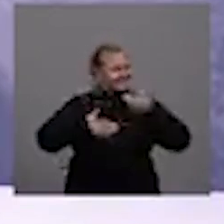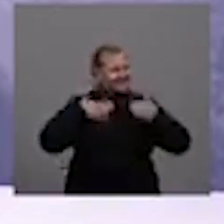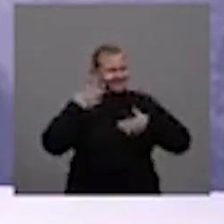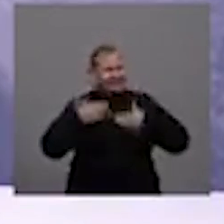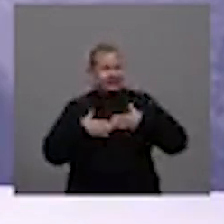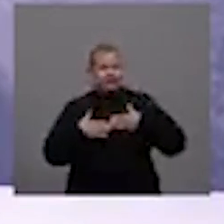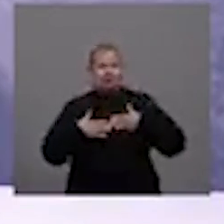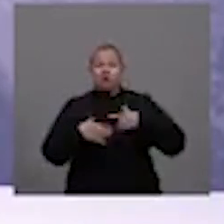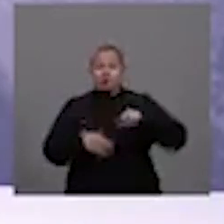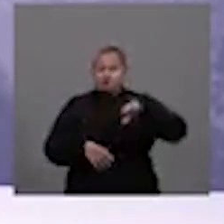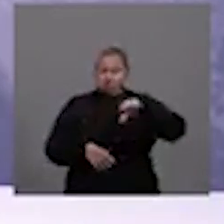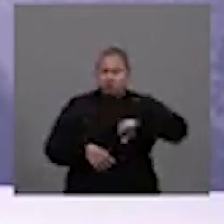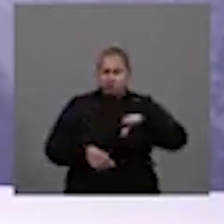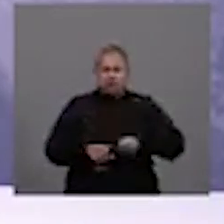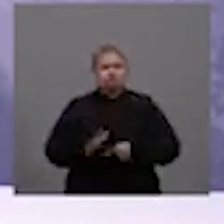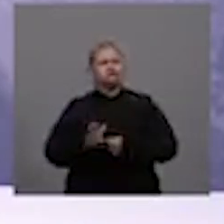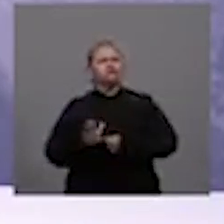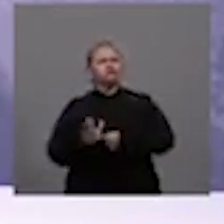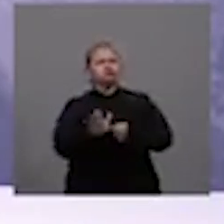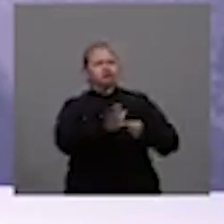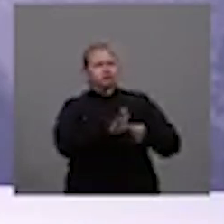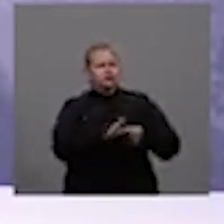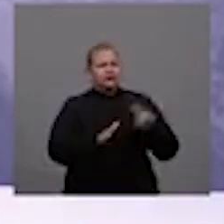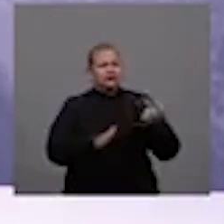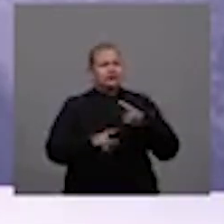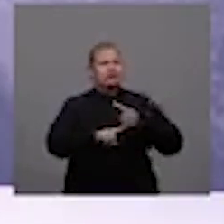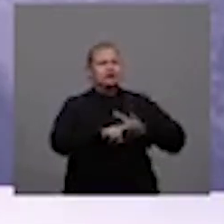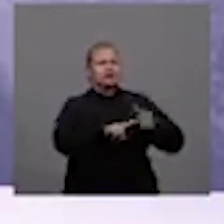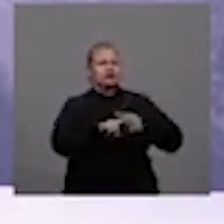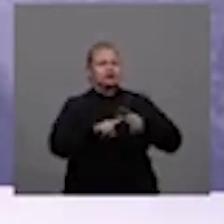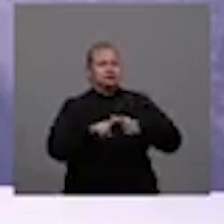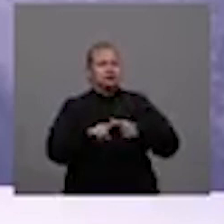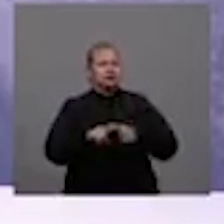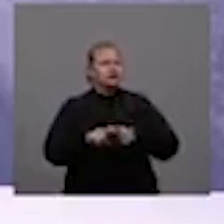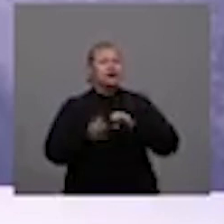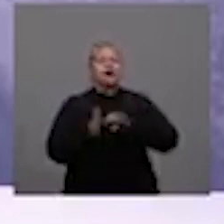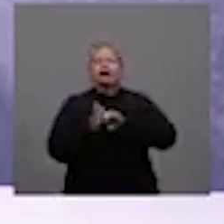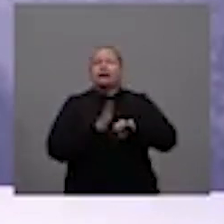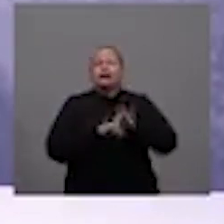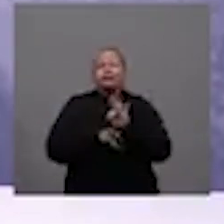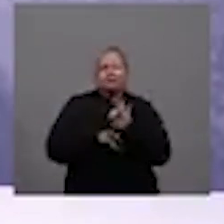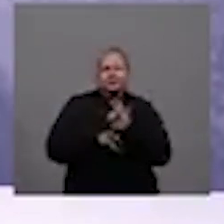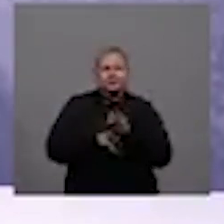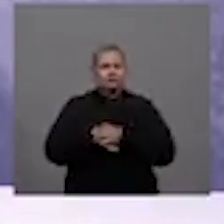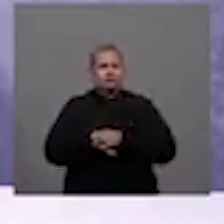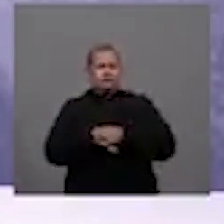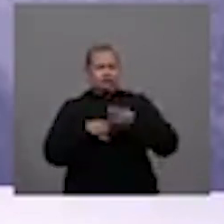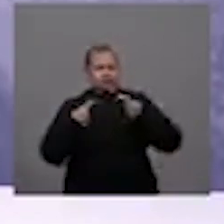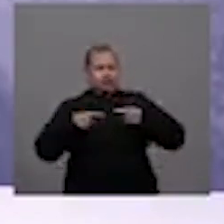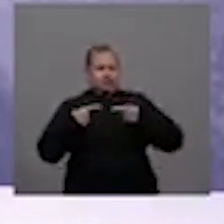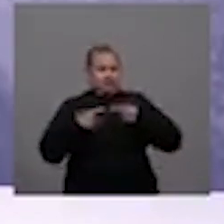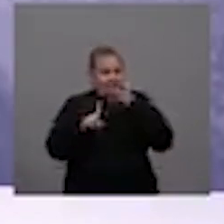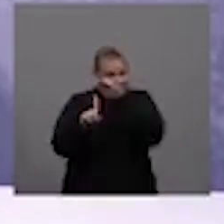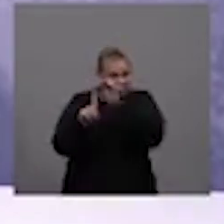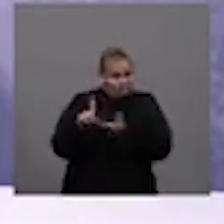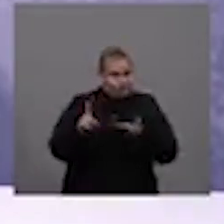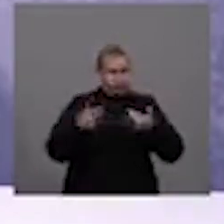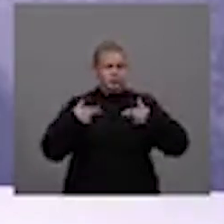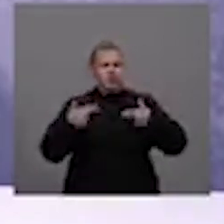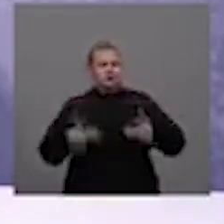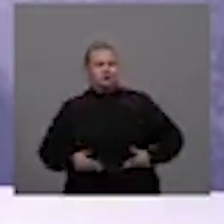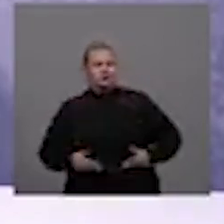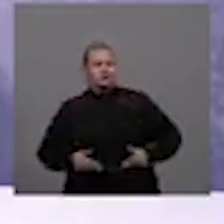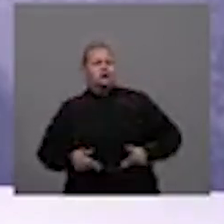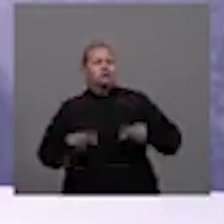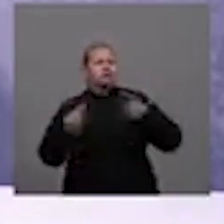educativa. Afirmó que rehabilitará 6.000 escuelas y construirá 100 unidades deportivas, 7 hospitales en diferentes municipios y creará